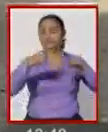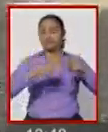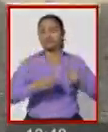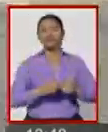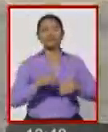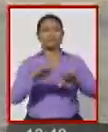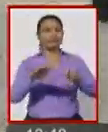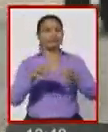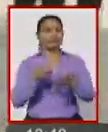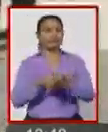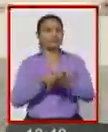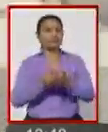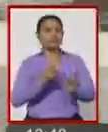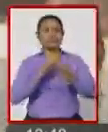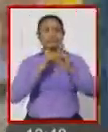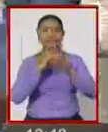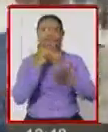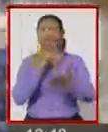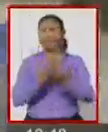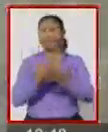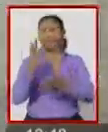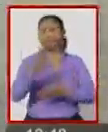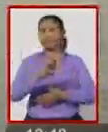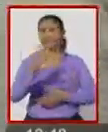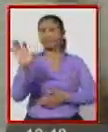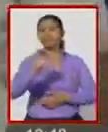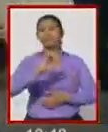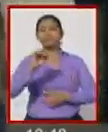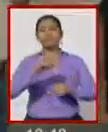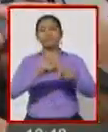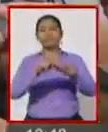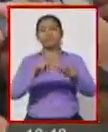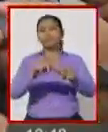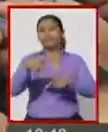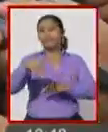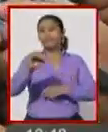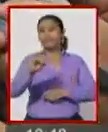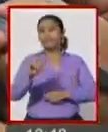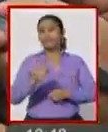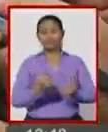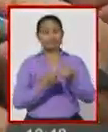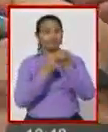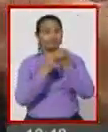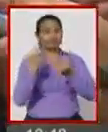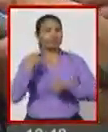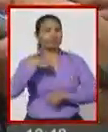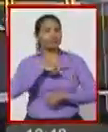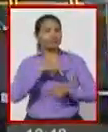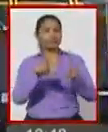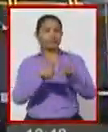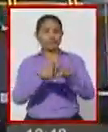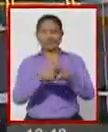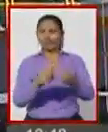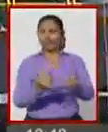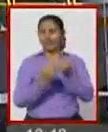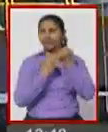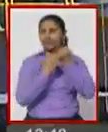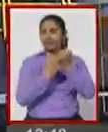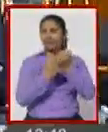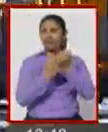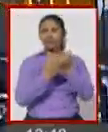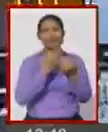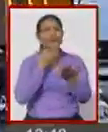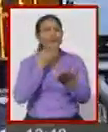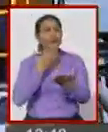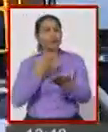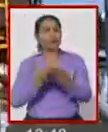el descongelamiento y la respuesta de la propuesta del 45% del campo Icahuasi. Vamos a apoyar nosotros también, estamos apoyando como